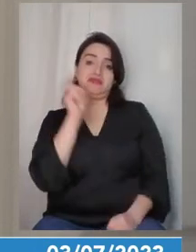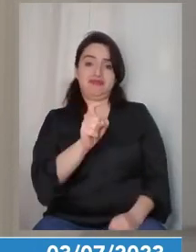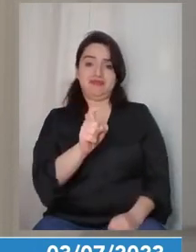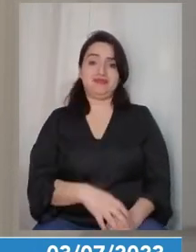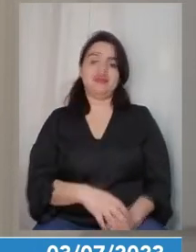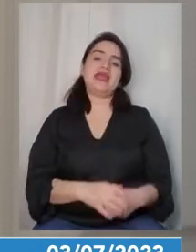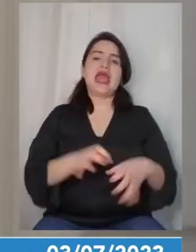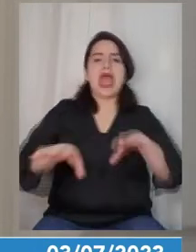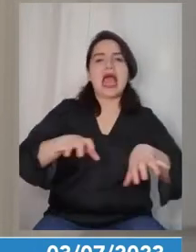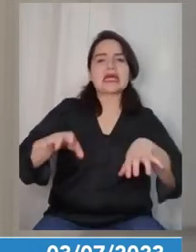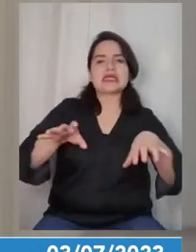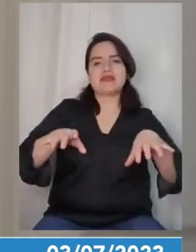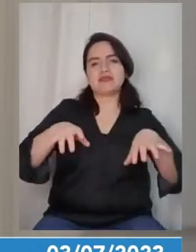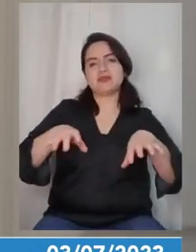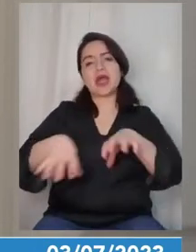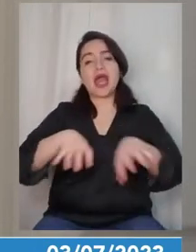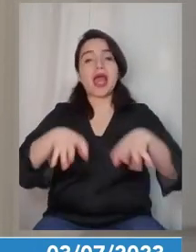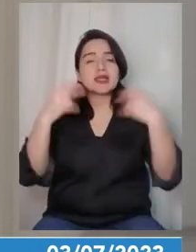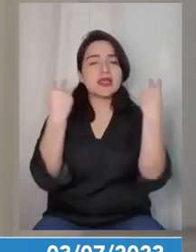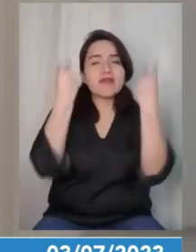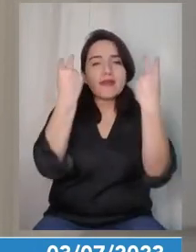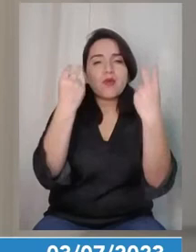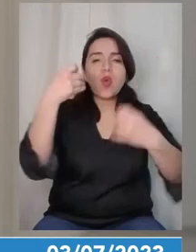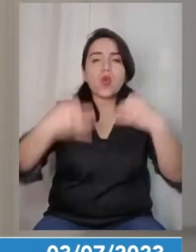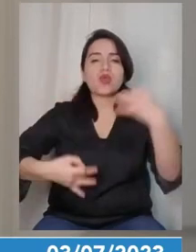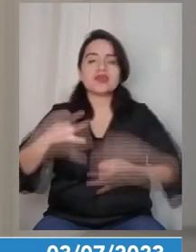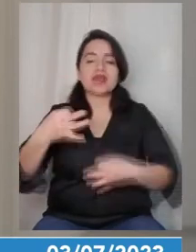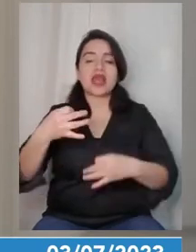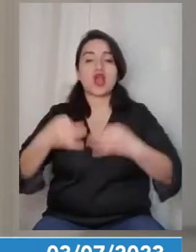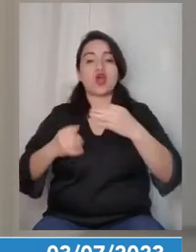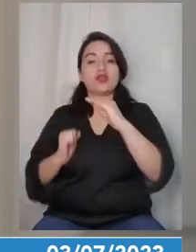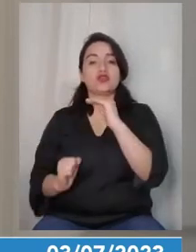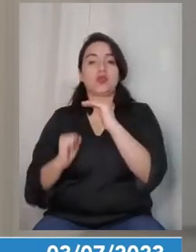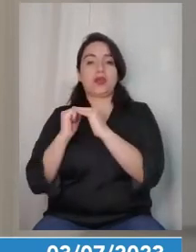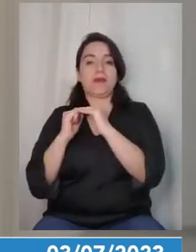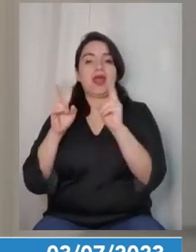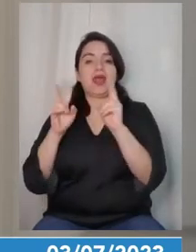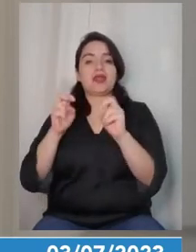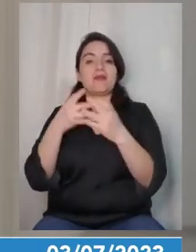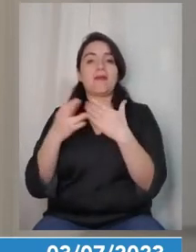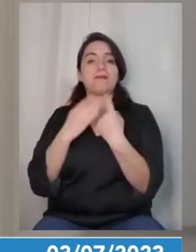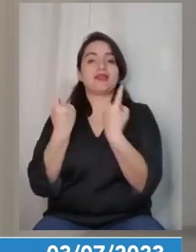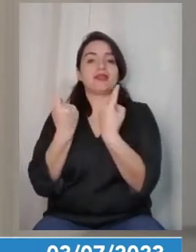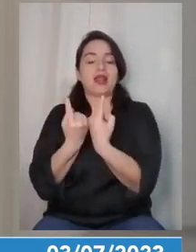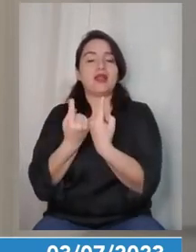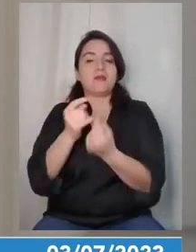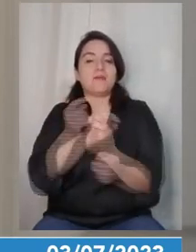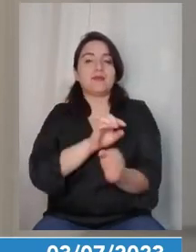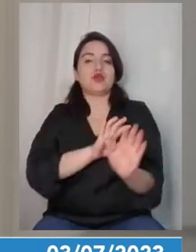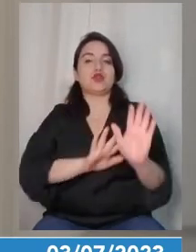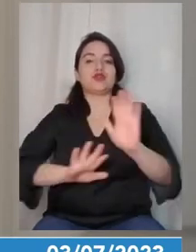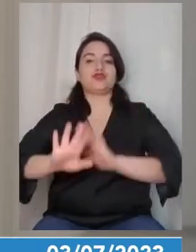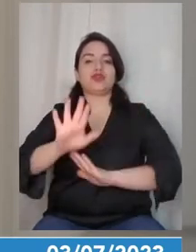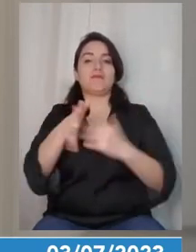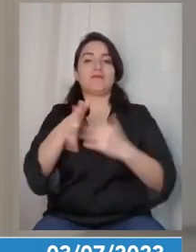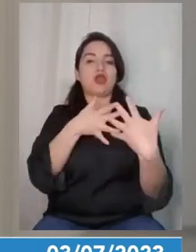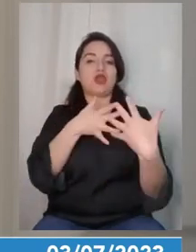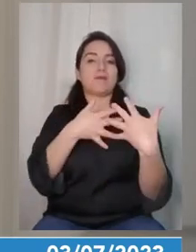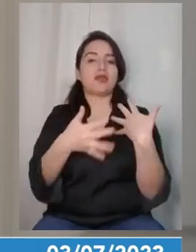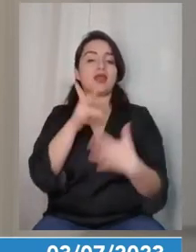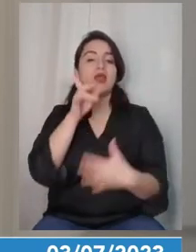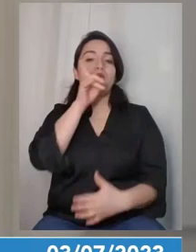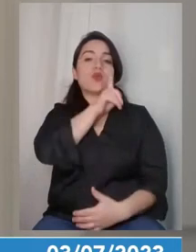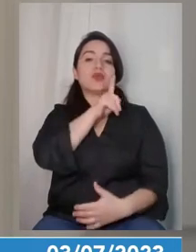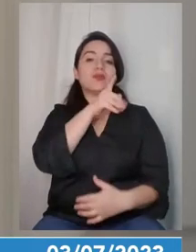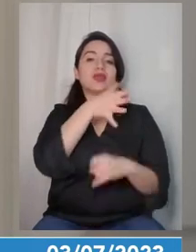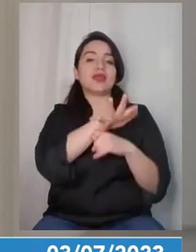de la Corte Suprema en materia ambiental ha sido lo que ha protegido el medio ambiente en los últimos 15 años. ¿Ah? Uno